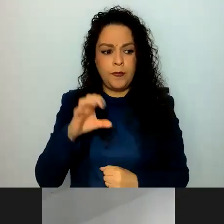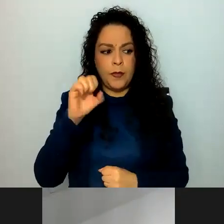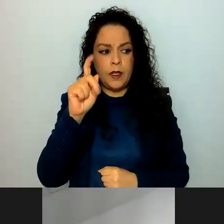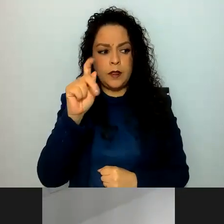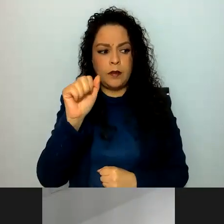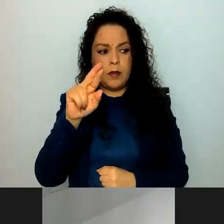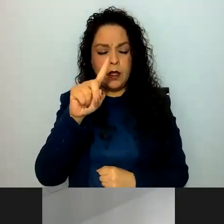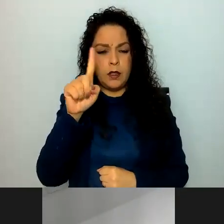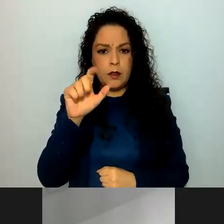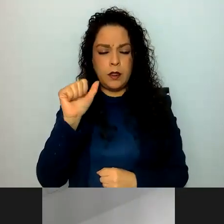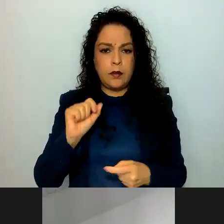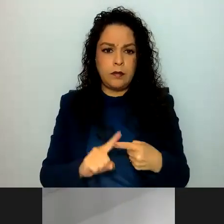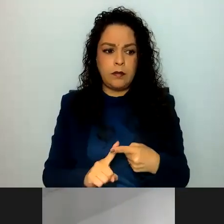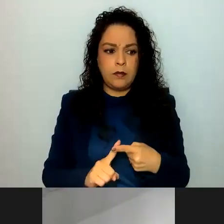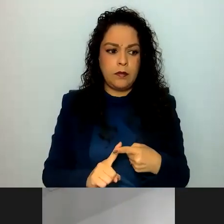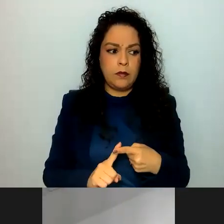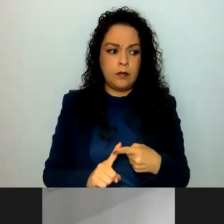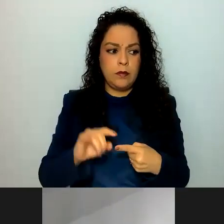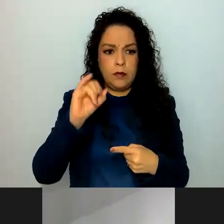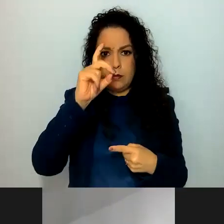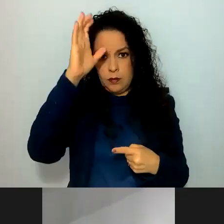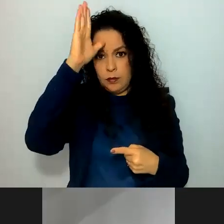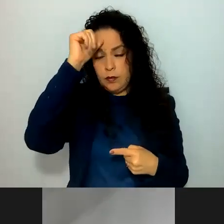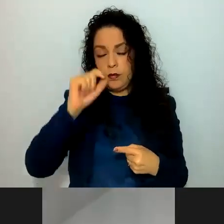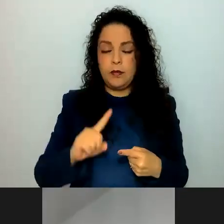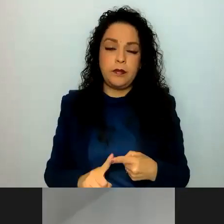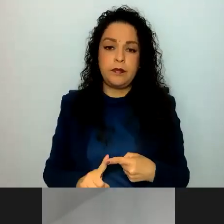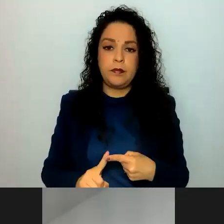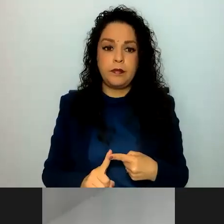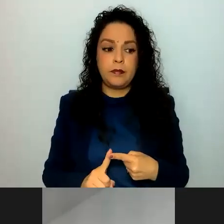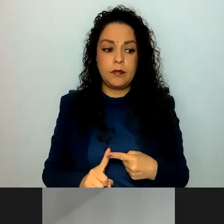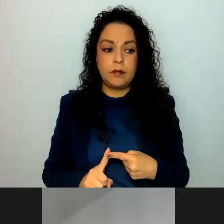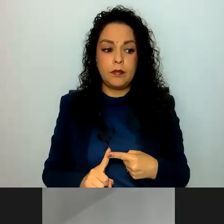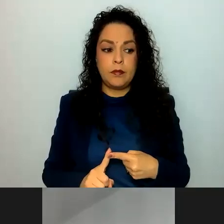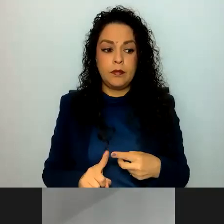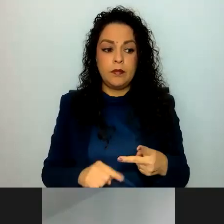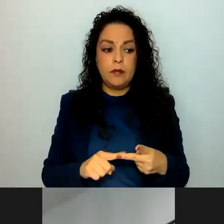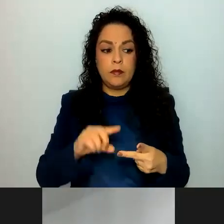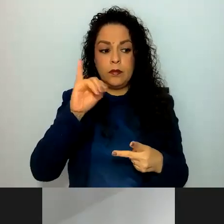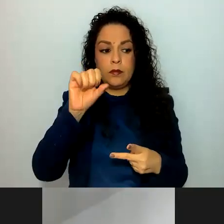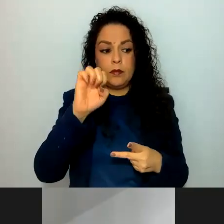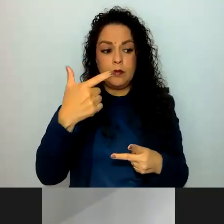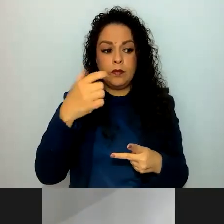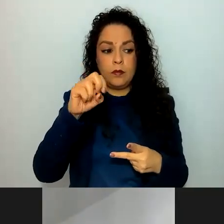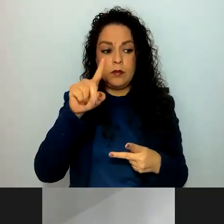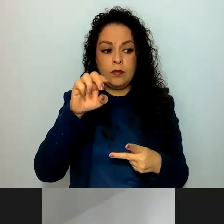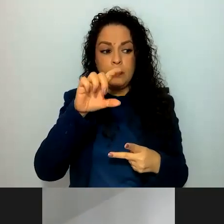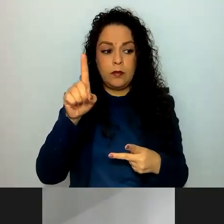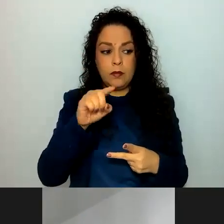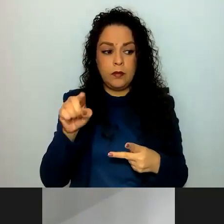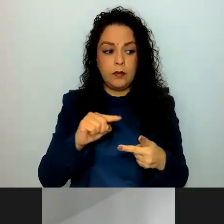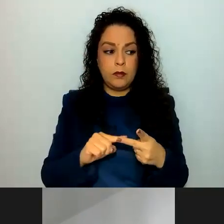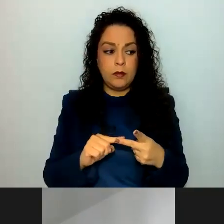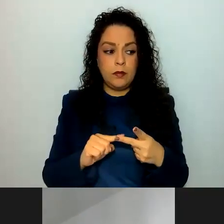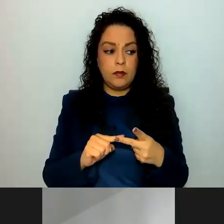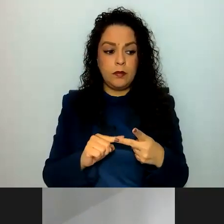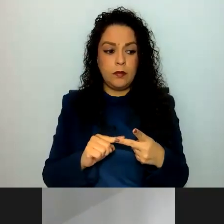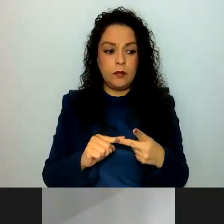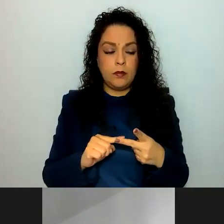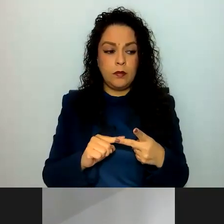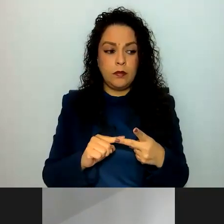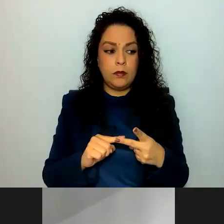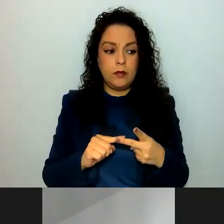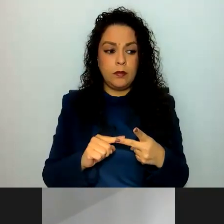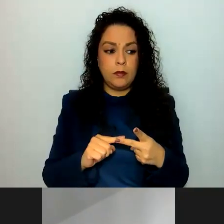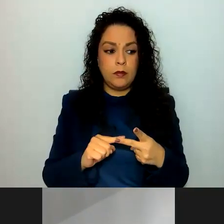Todavía no lo tengo, pero para que... A favor. Diputado José Gonzalo Espina Miranda. Voy a tener